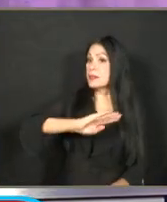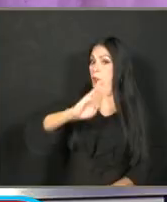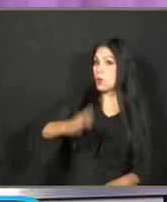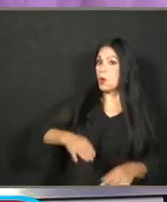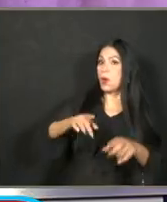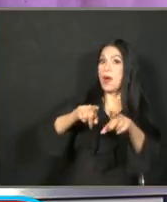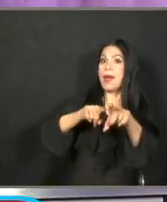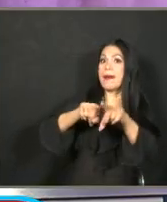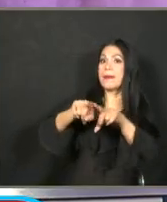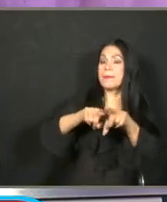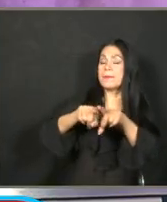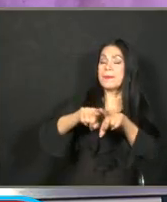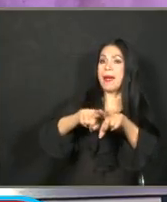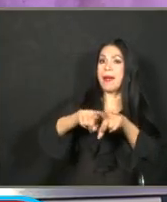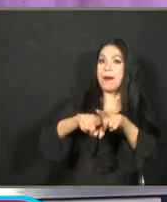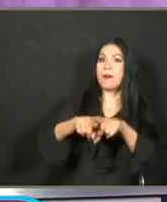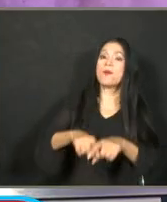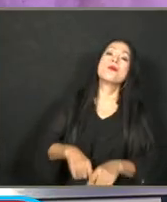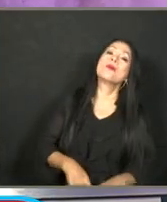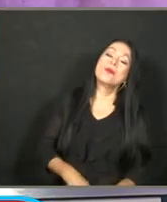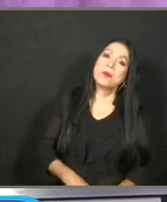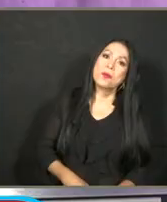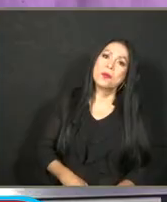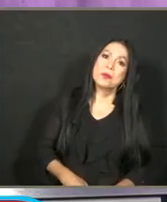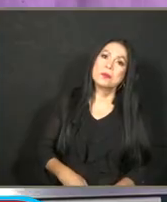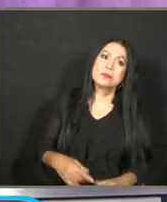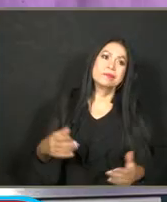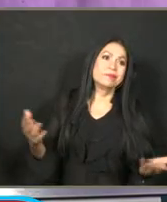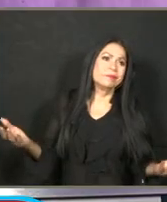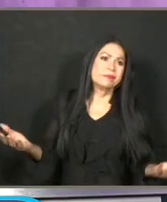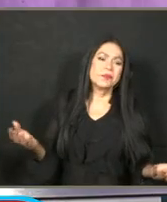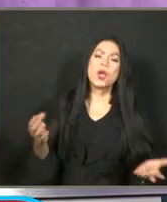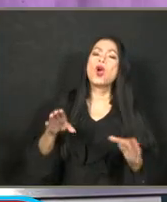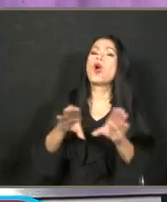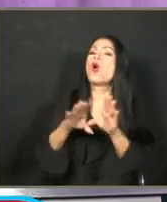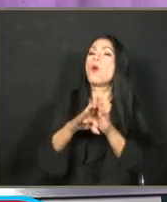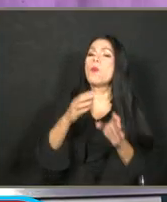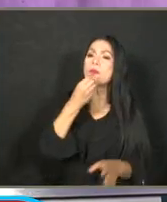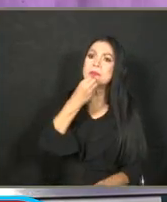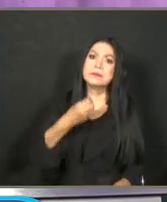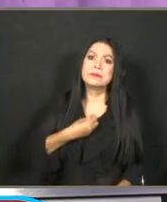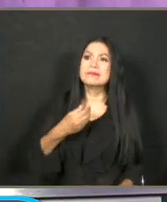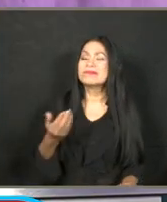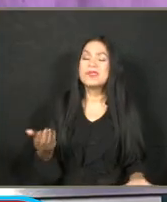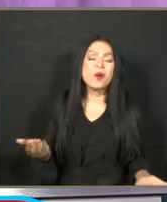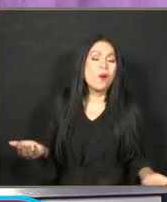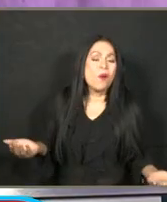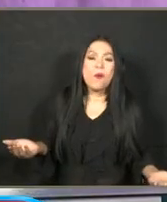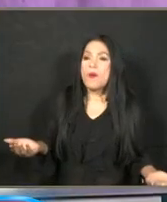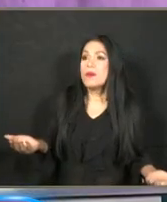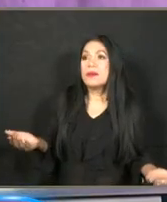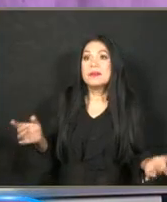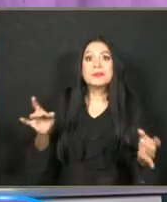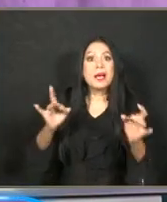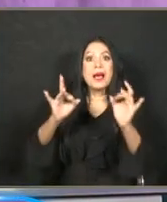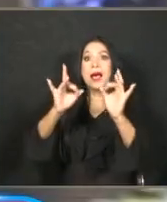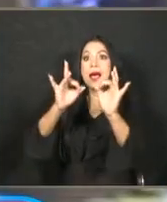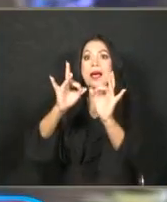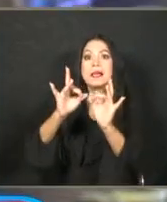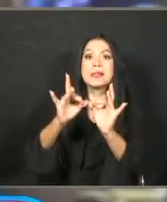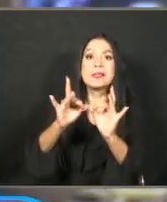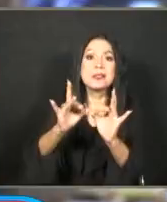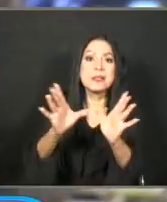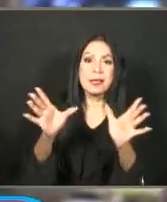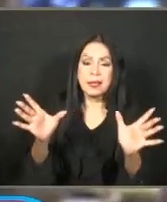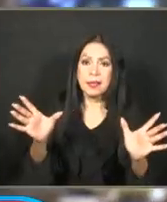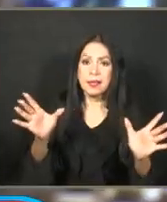se puede superar la ausencia y me decía mi madre es que nunca se superan o no entonces no llenas como los espacios y eso como que de repente